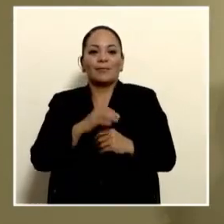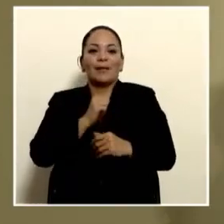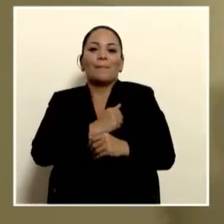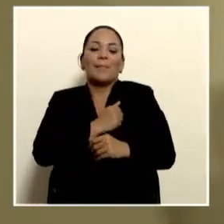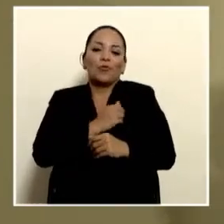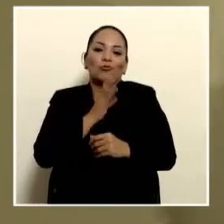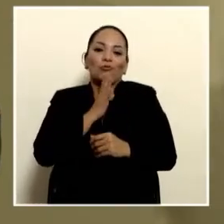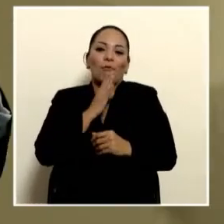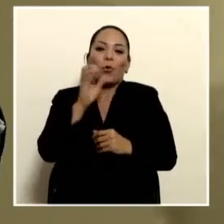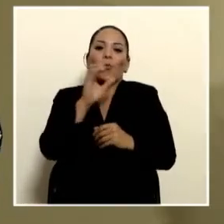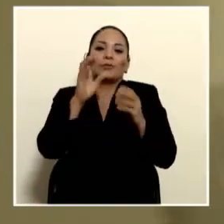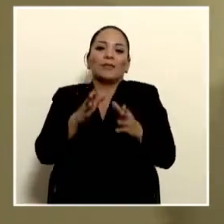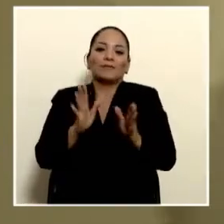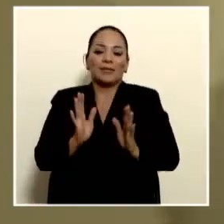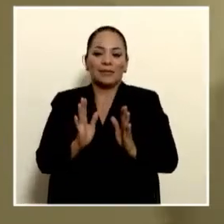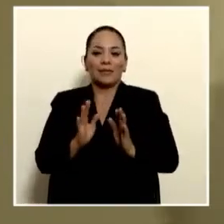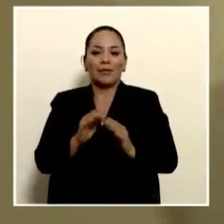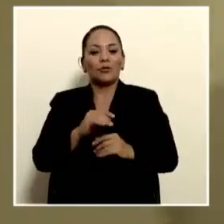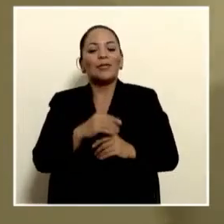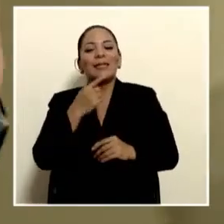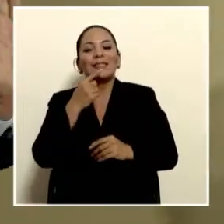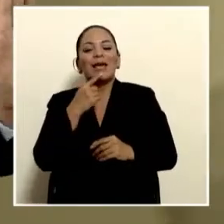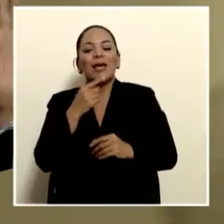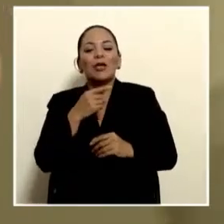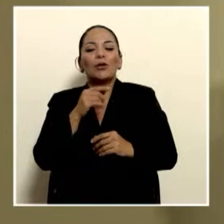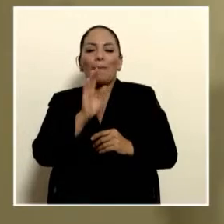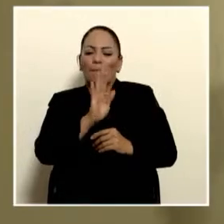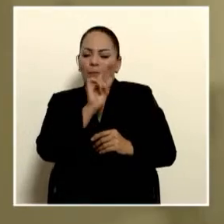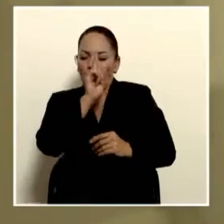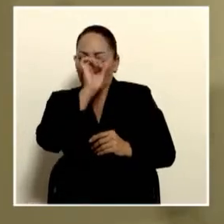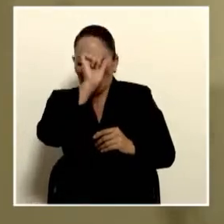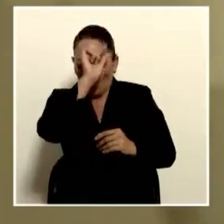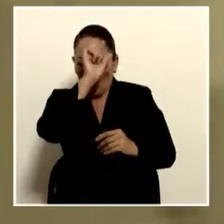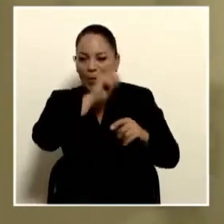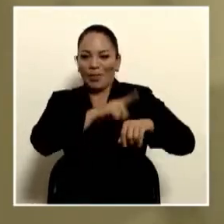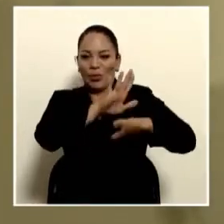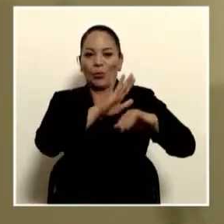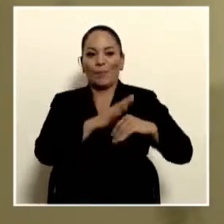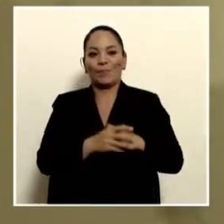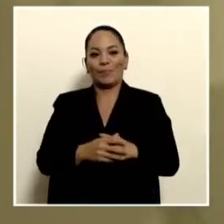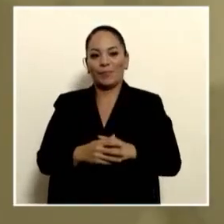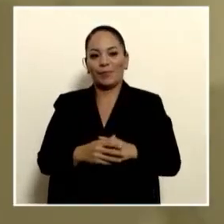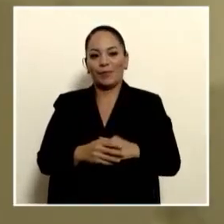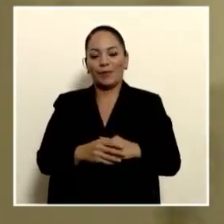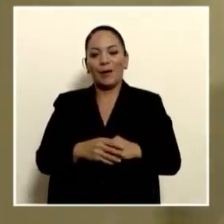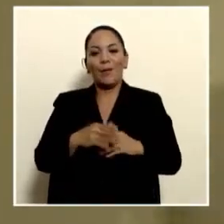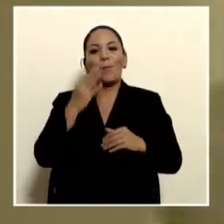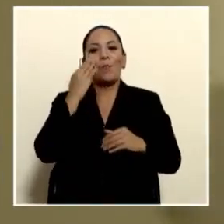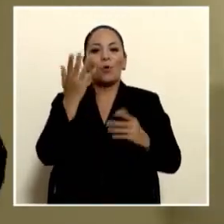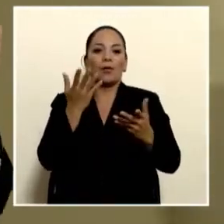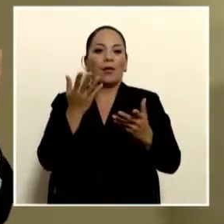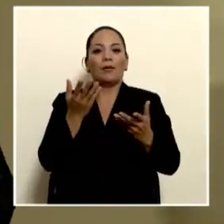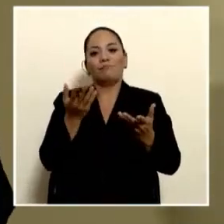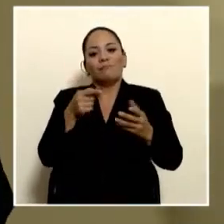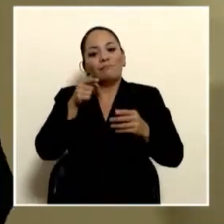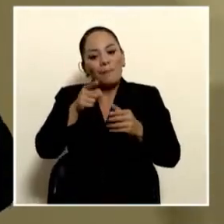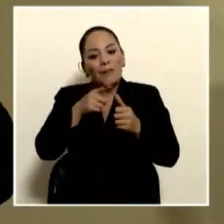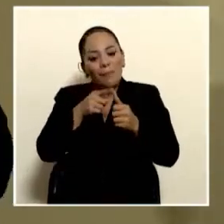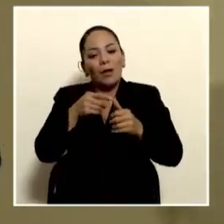como costarricense, suave un toque. Bueno, entonces la ministra tiene que ir